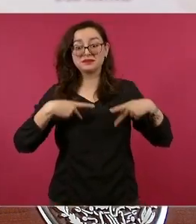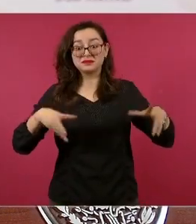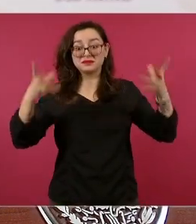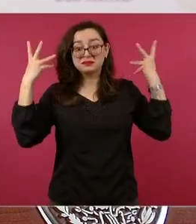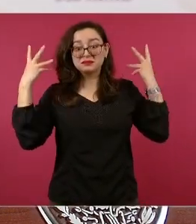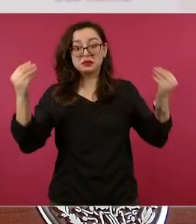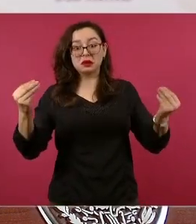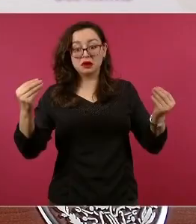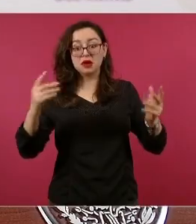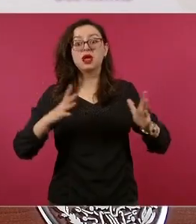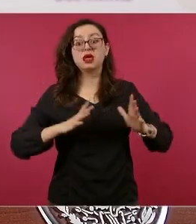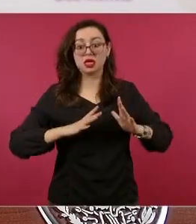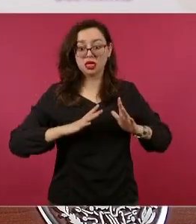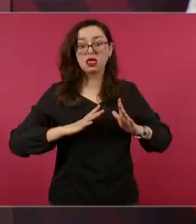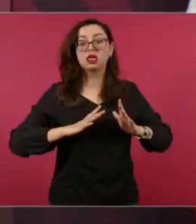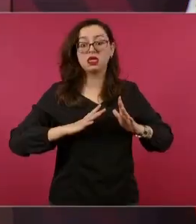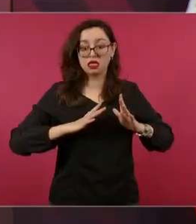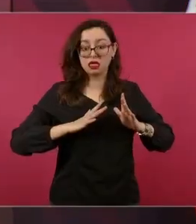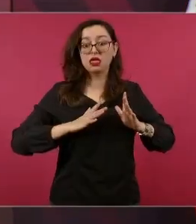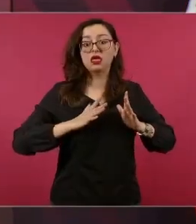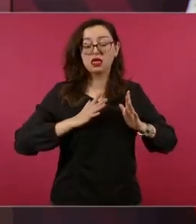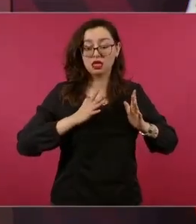Claro,